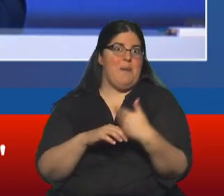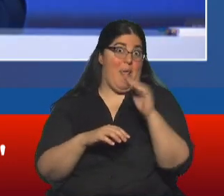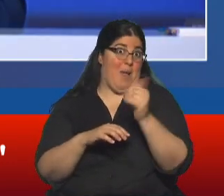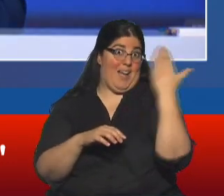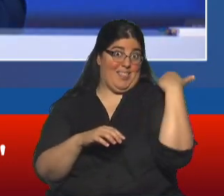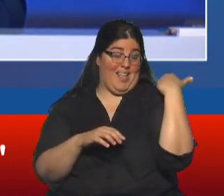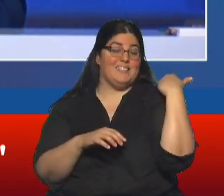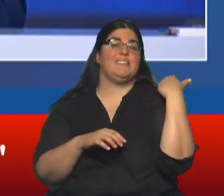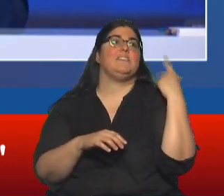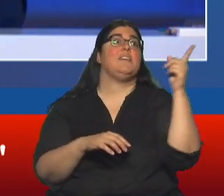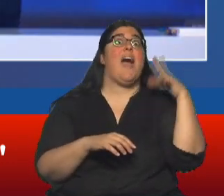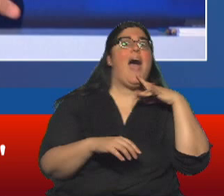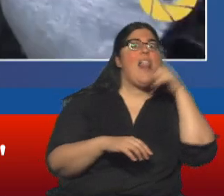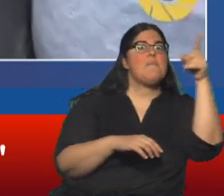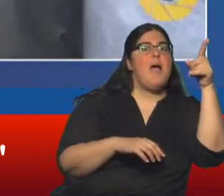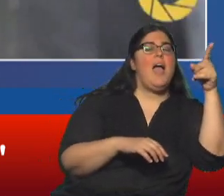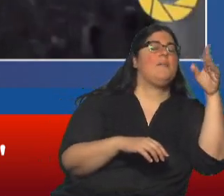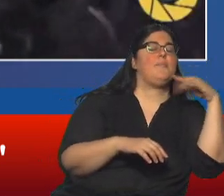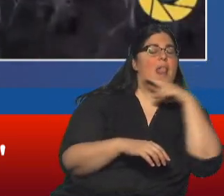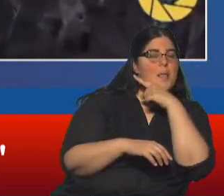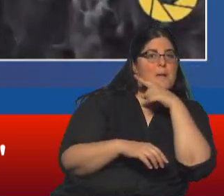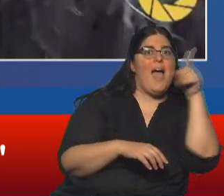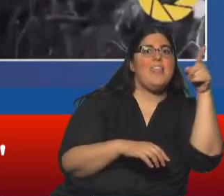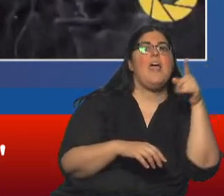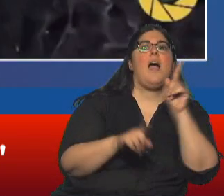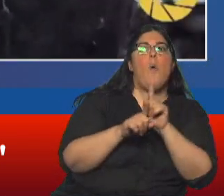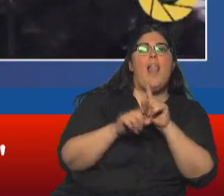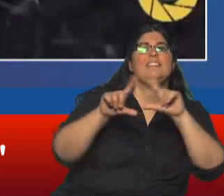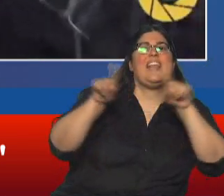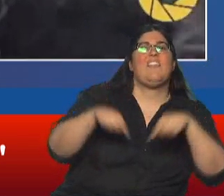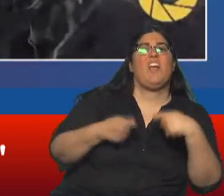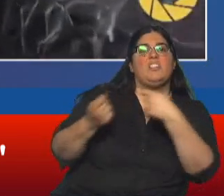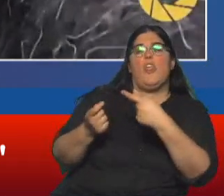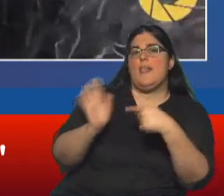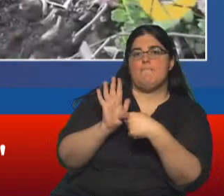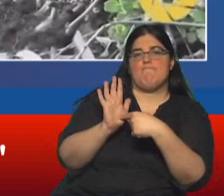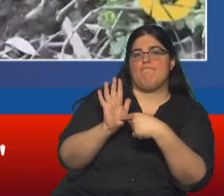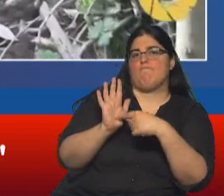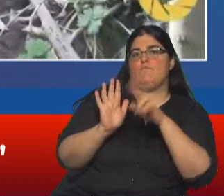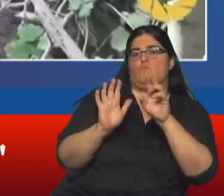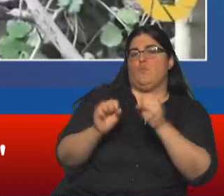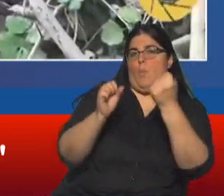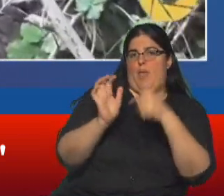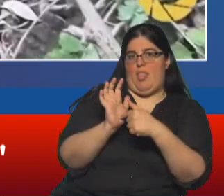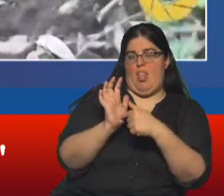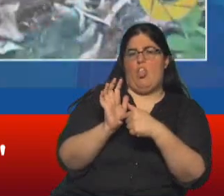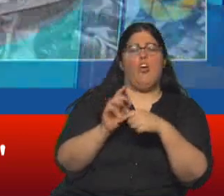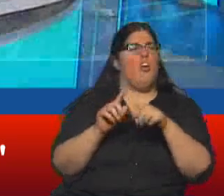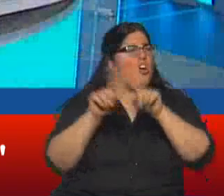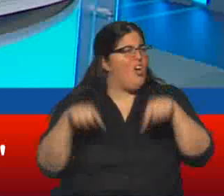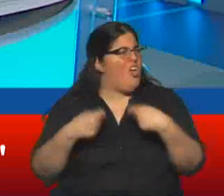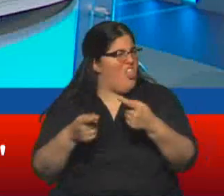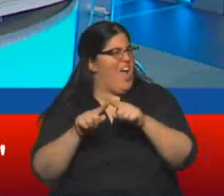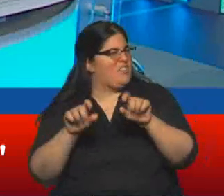martes, Alemania paralizó la certificación de este gasoducto. Claro. Todo tiene que ver con todo. ¿Por qué paralizó la